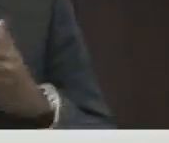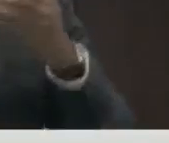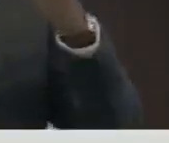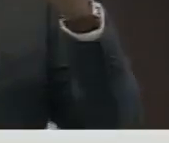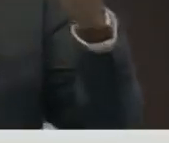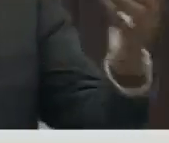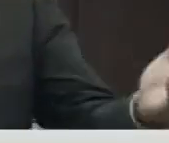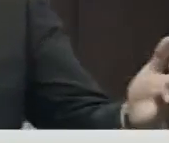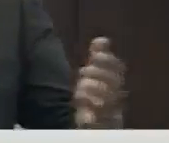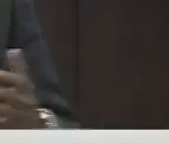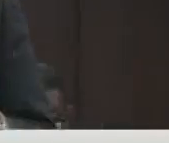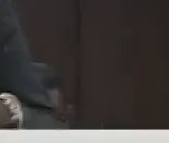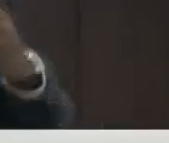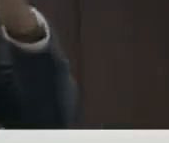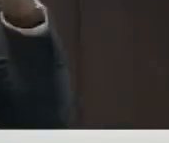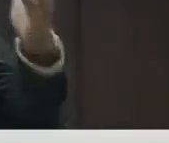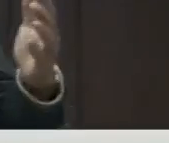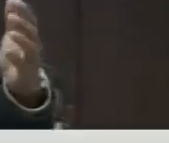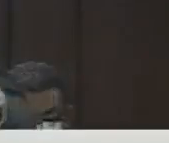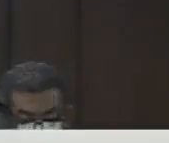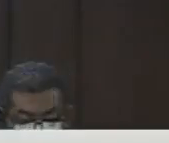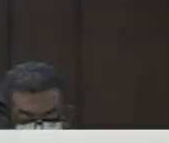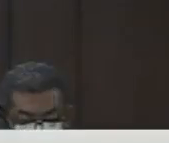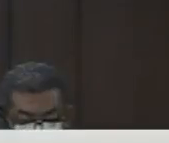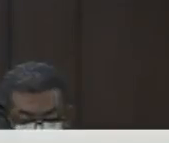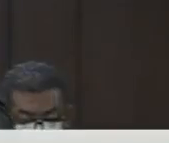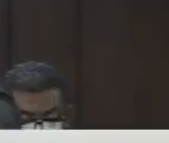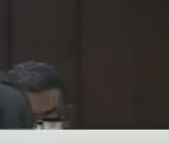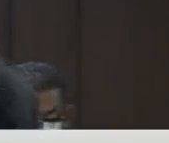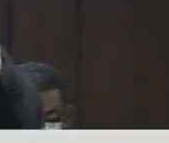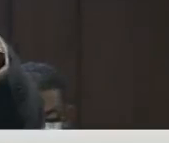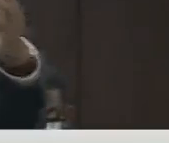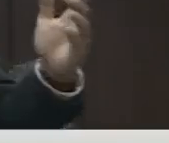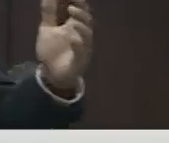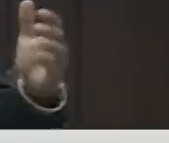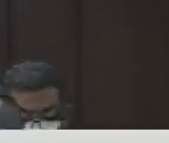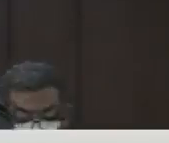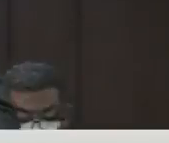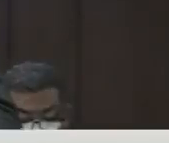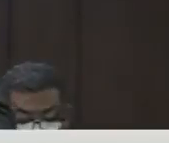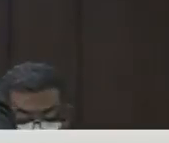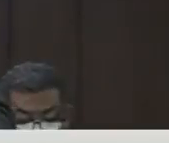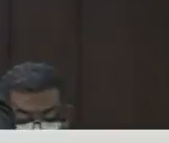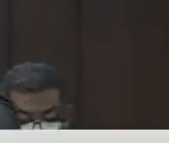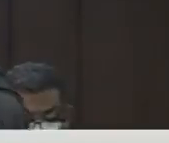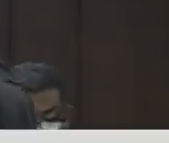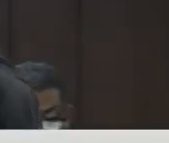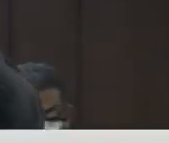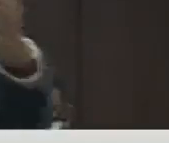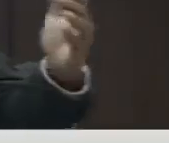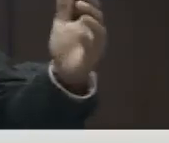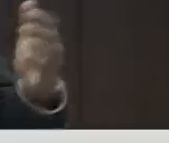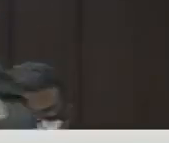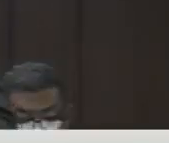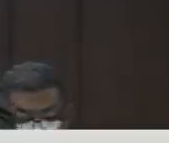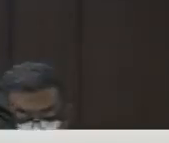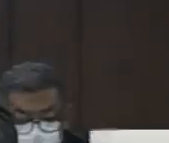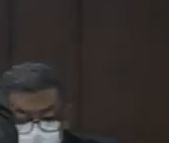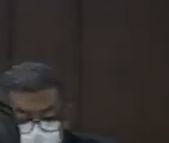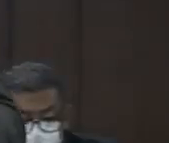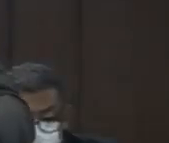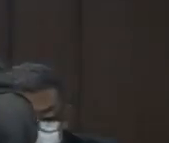desde la Asamblea Nacional enviamos un saludo fraternal y reconocemos la capacidad histórica, la capacidad